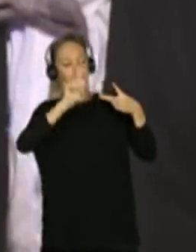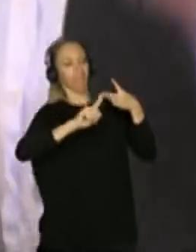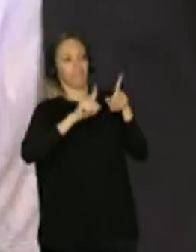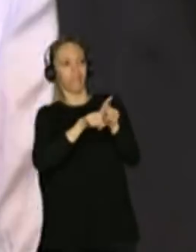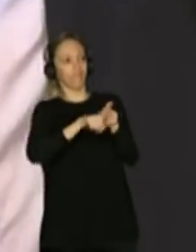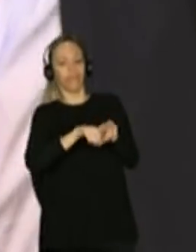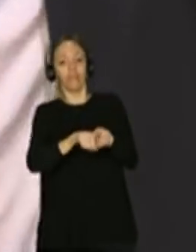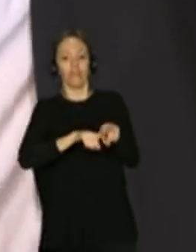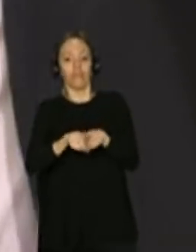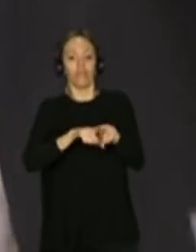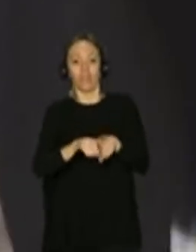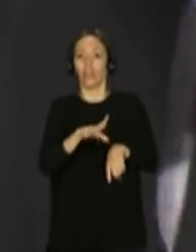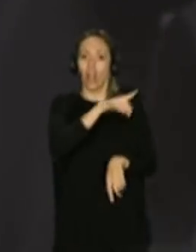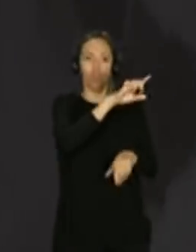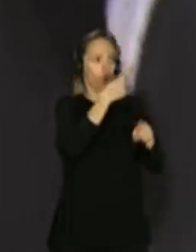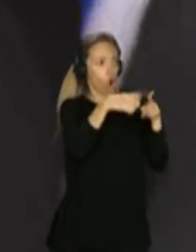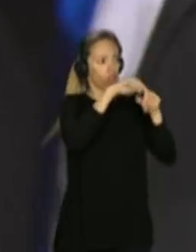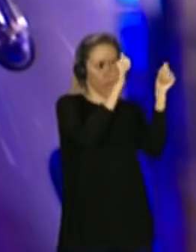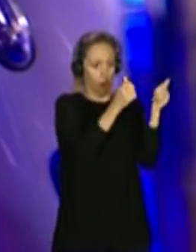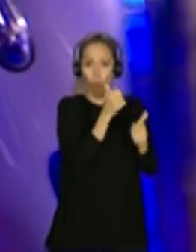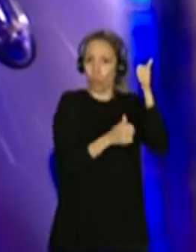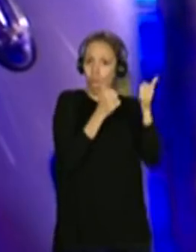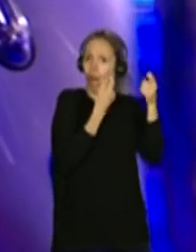palo por ser de otra manera